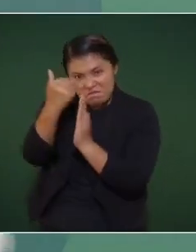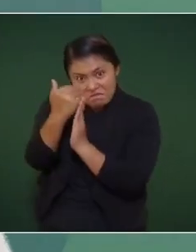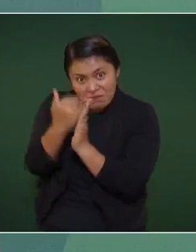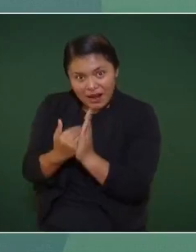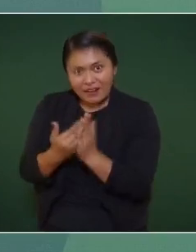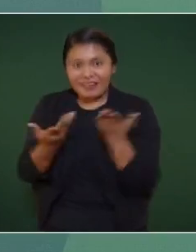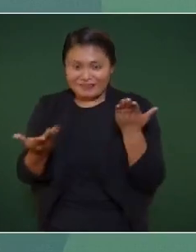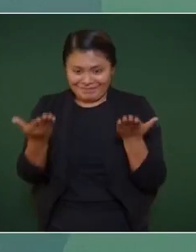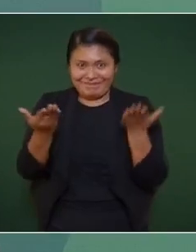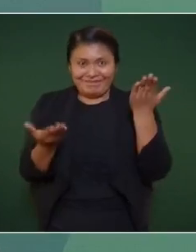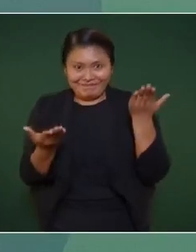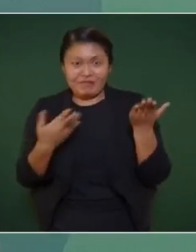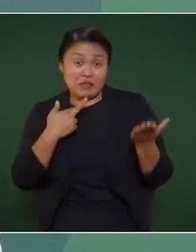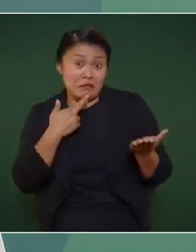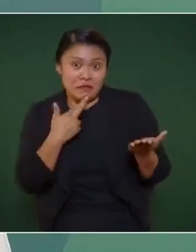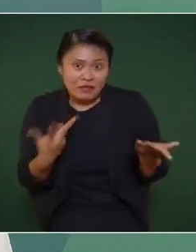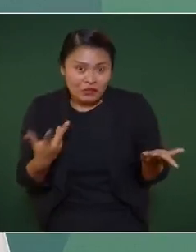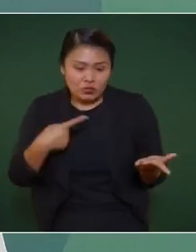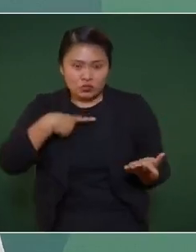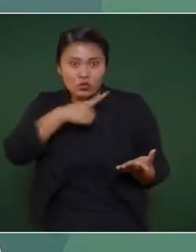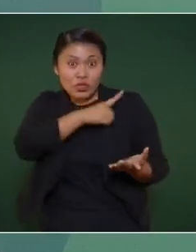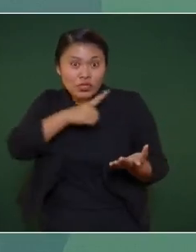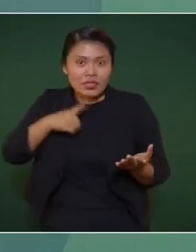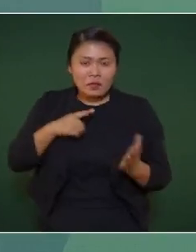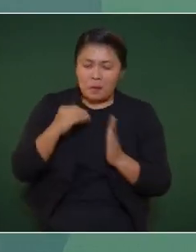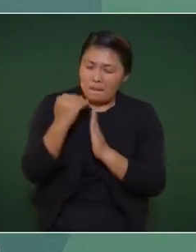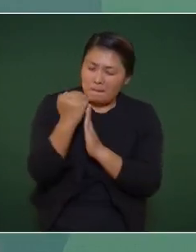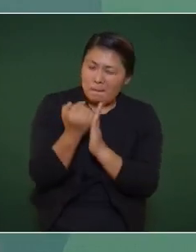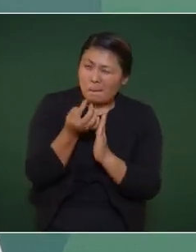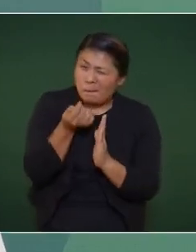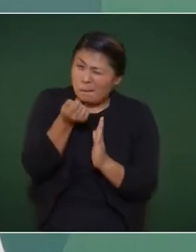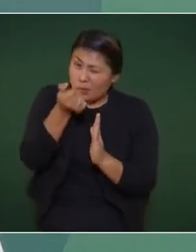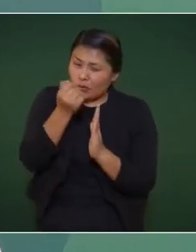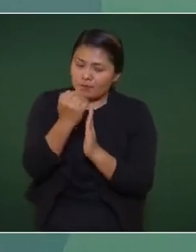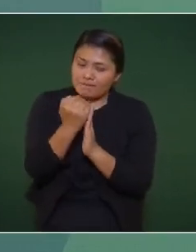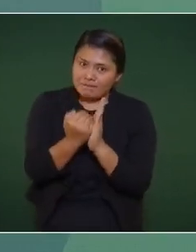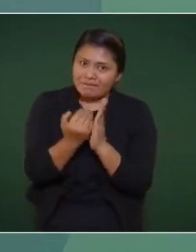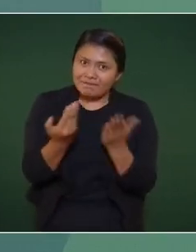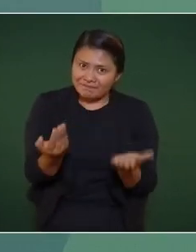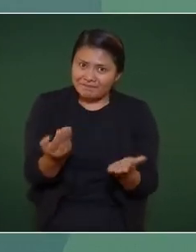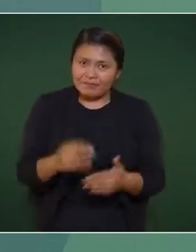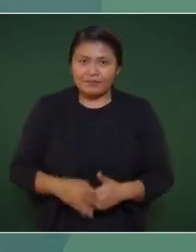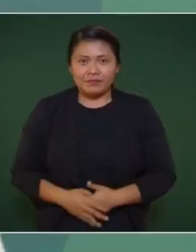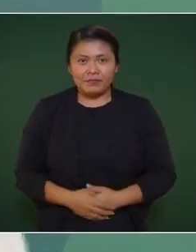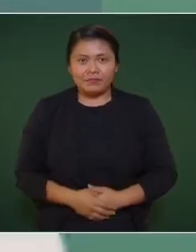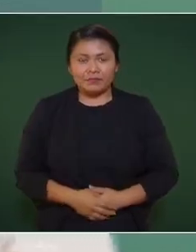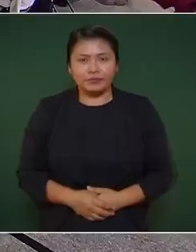el monto de nuestra deuda, aunque sea poco. Entonces,